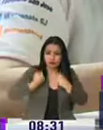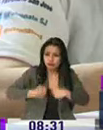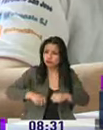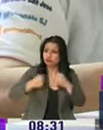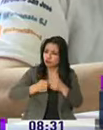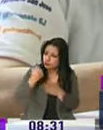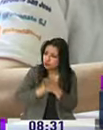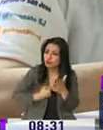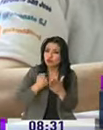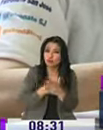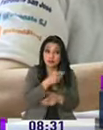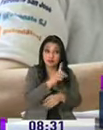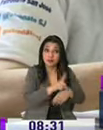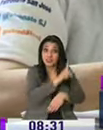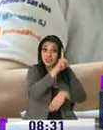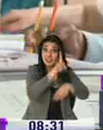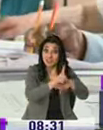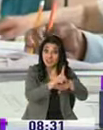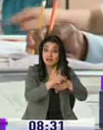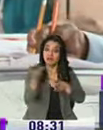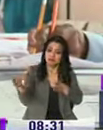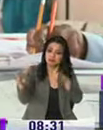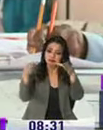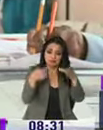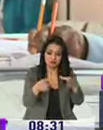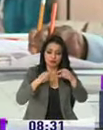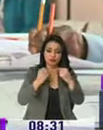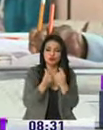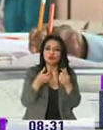ha hecho que 60 y piquito esté en este